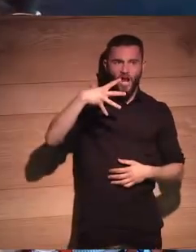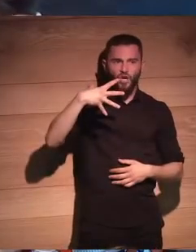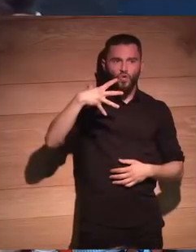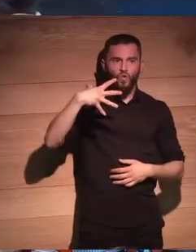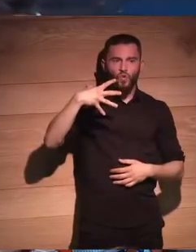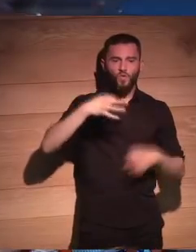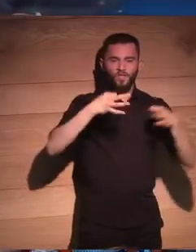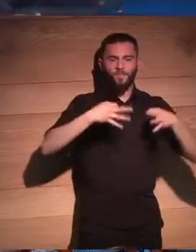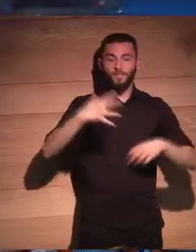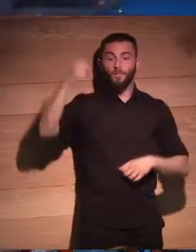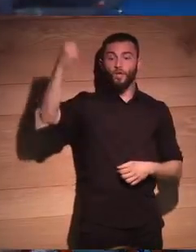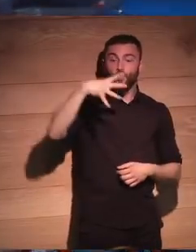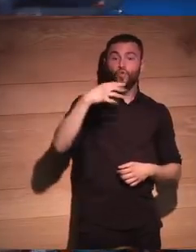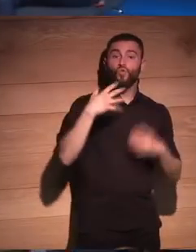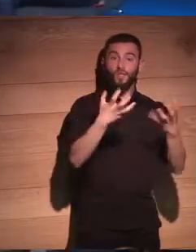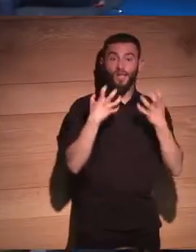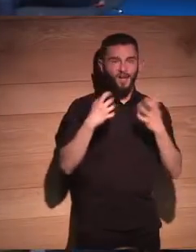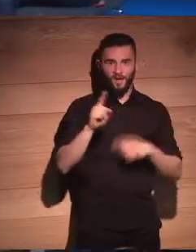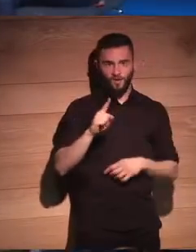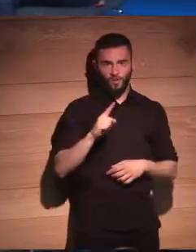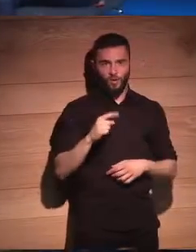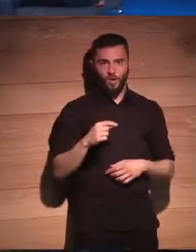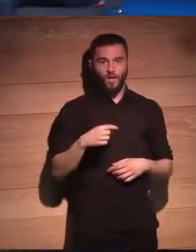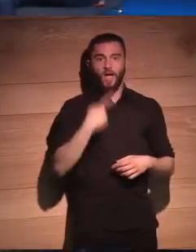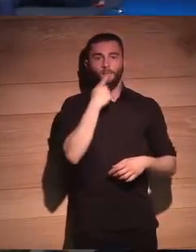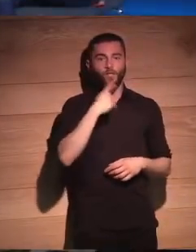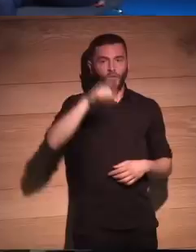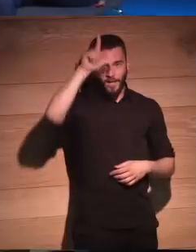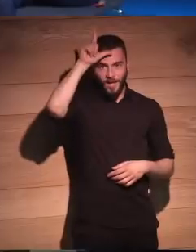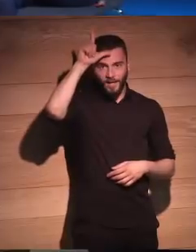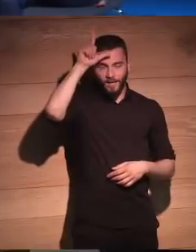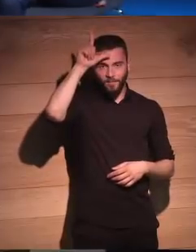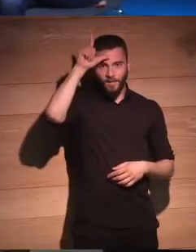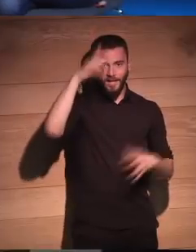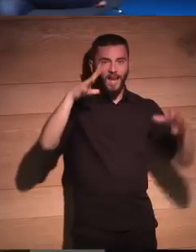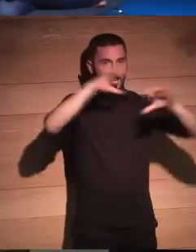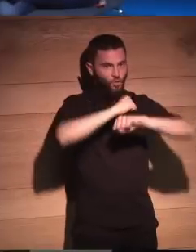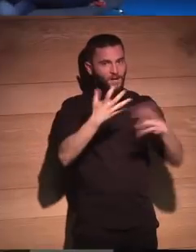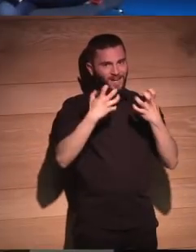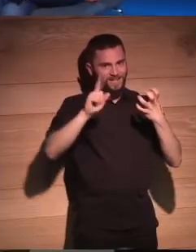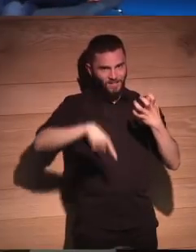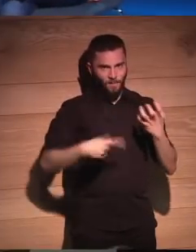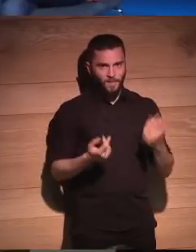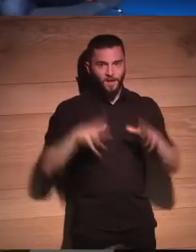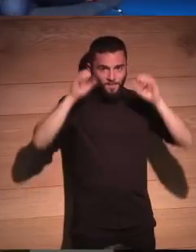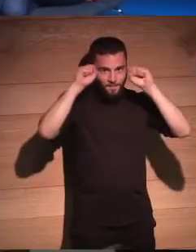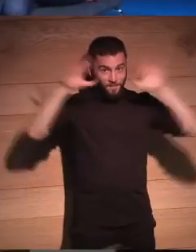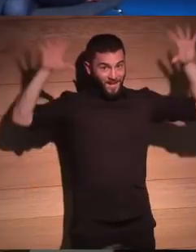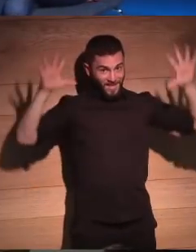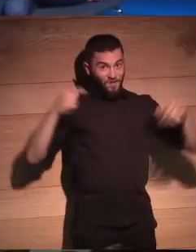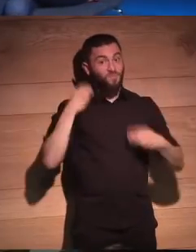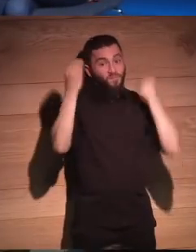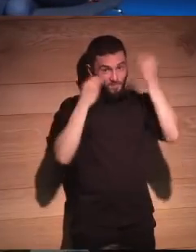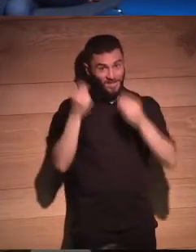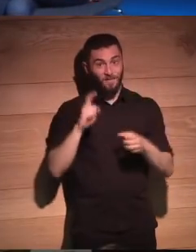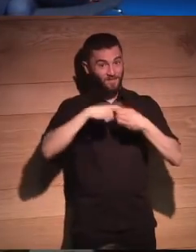no siempre gana la luz, sino que en la mitología germánica ganan las sombras, ¿no? Queridos martianos, ¿pensabais que os ibais a librar